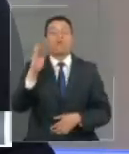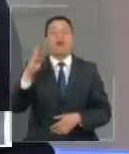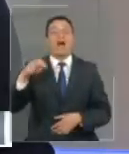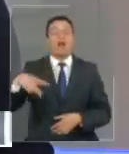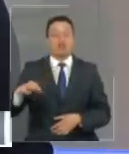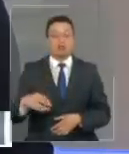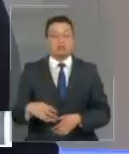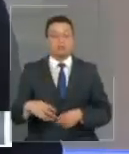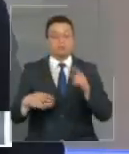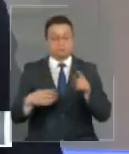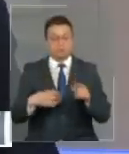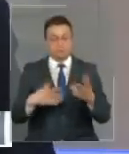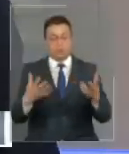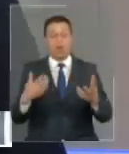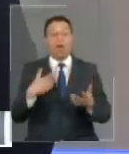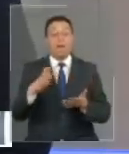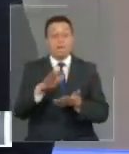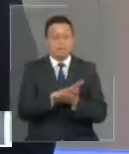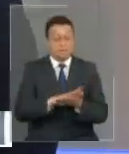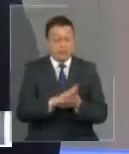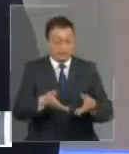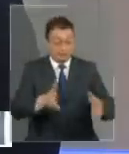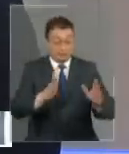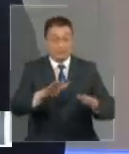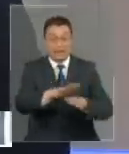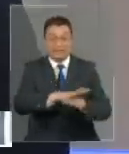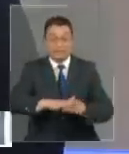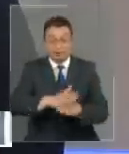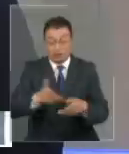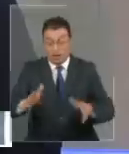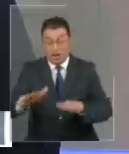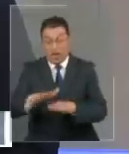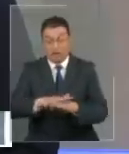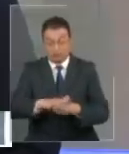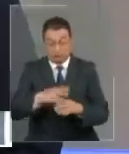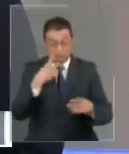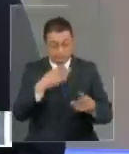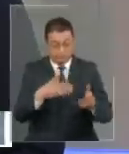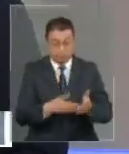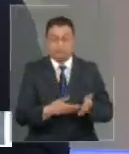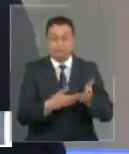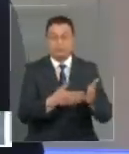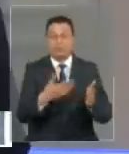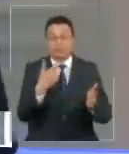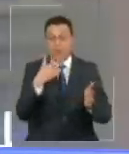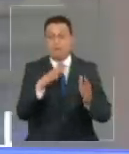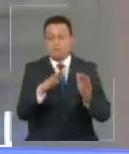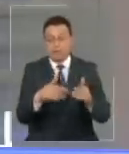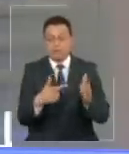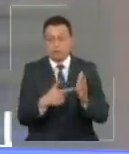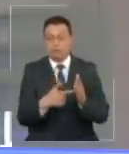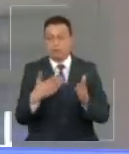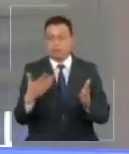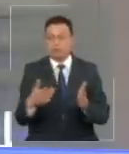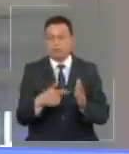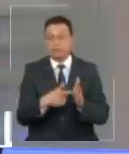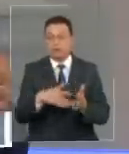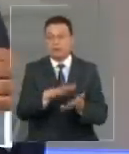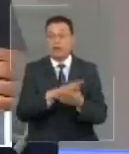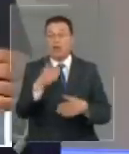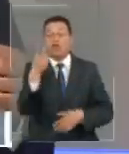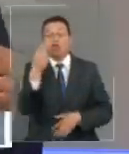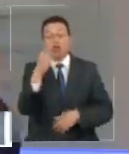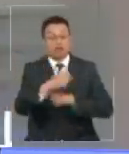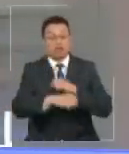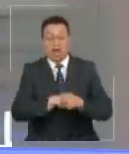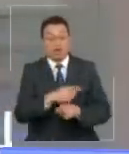decir algo, en pavimentación, aquí yo tengo un cuadro, para que, citando de nuevo al candidato, lo que no se hizo en